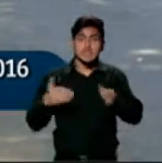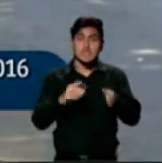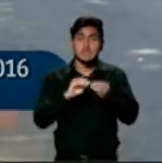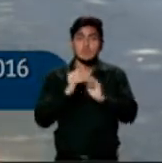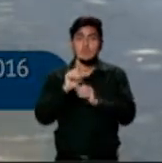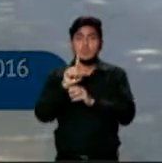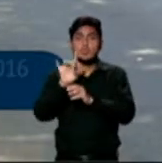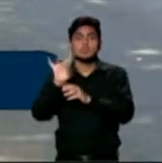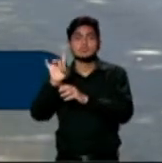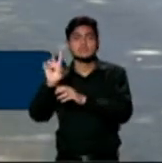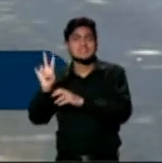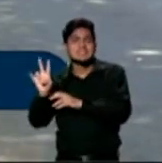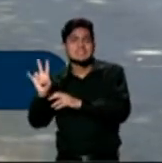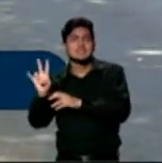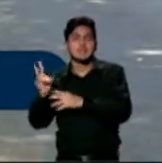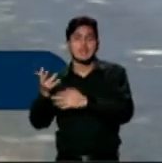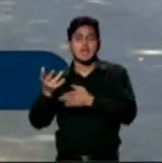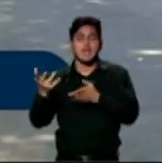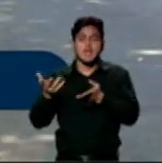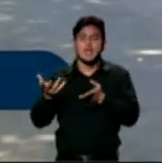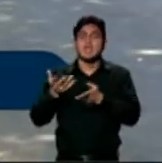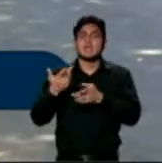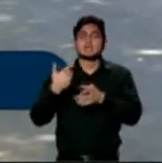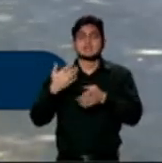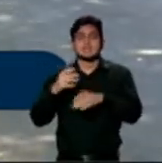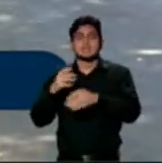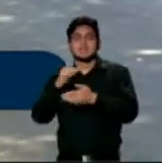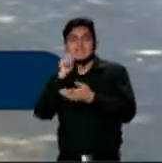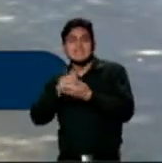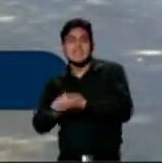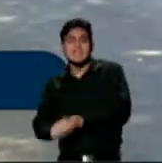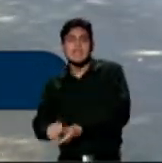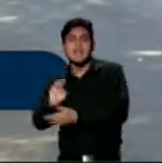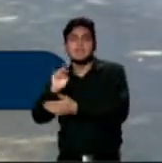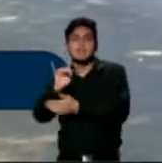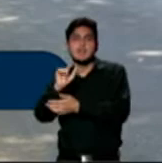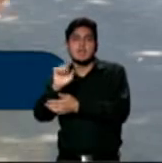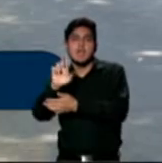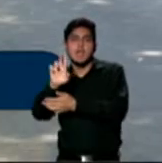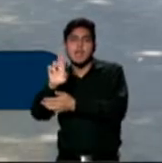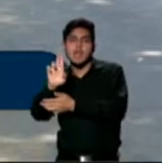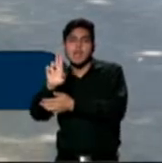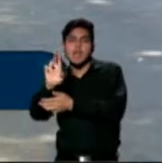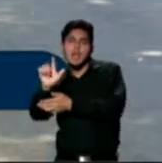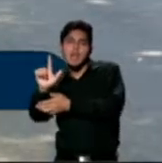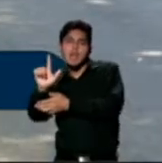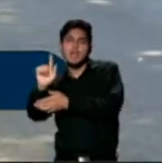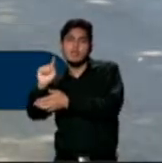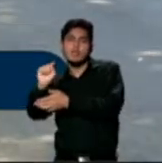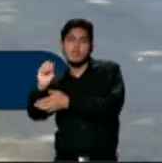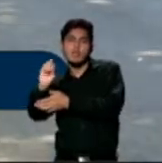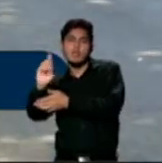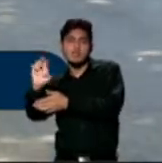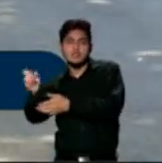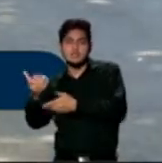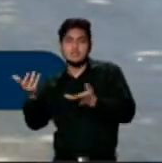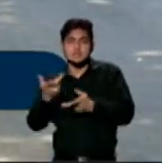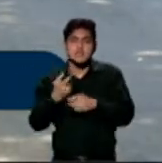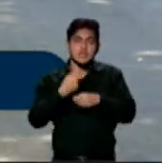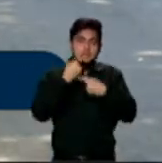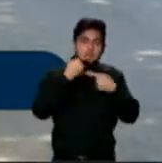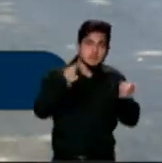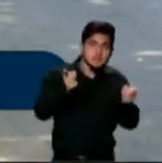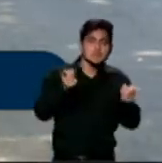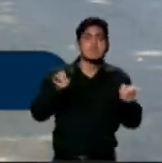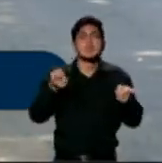de Río Grande, donde el secretario de Transportación y Obras Públicas, Miguel Torres, ha anunciado el remozamiento precisamente de esta carretera, así como de la comunidad